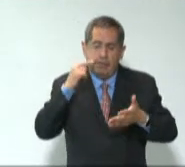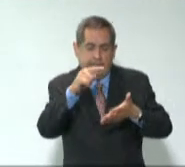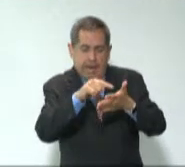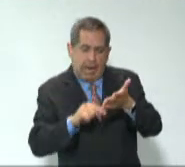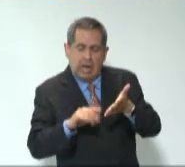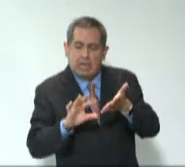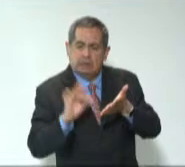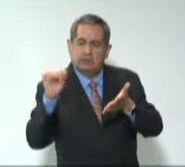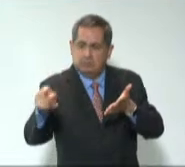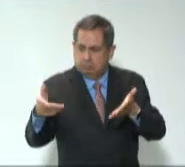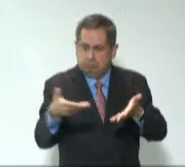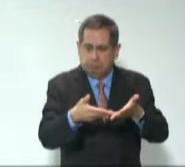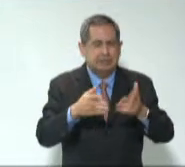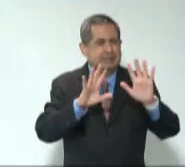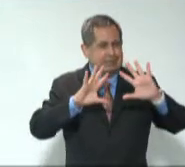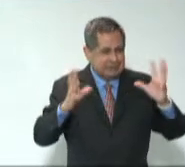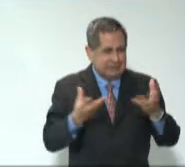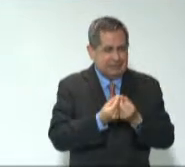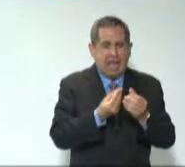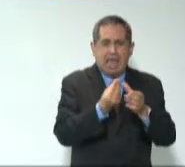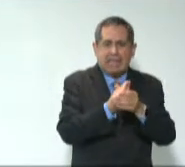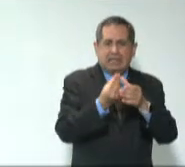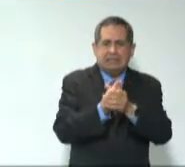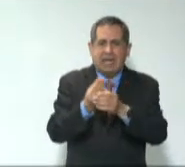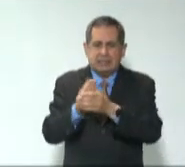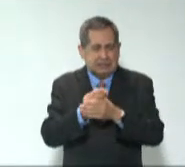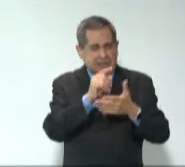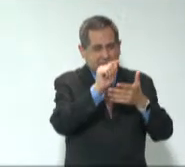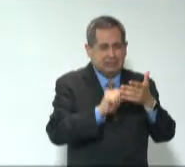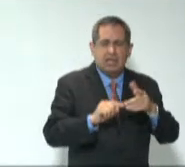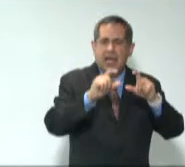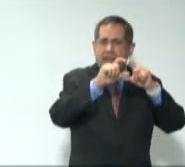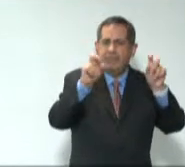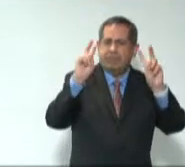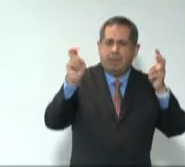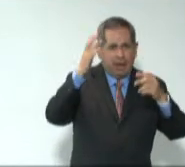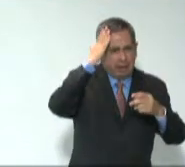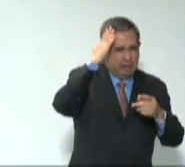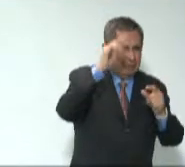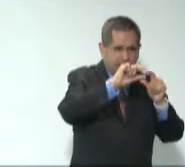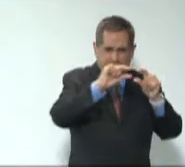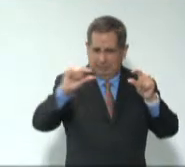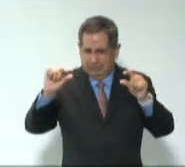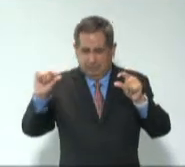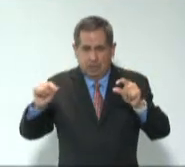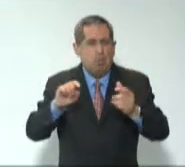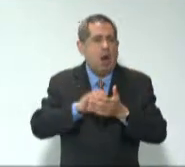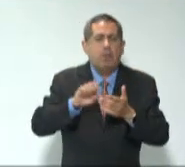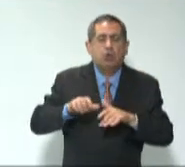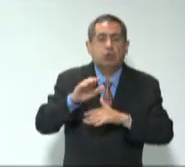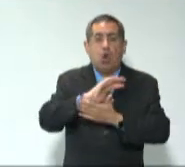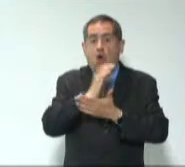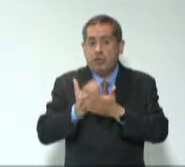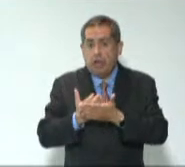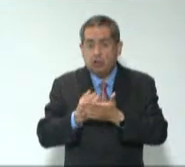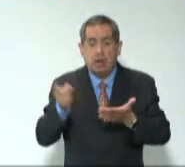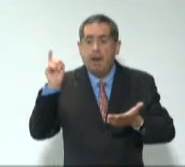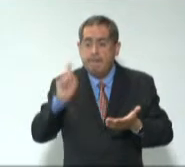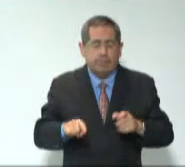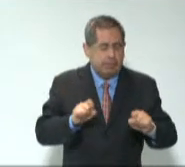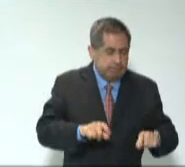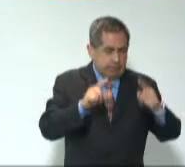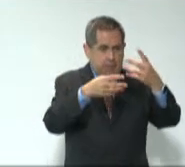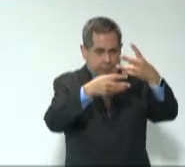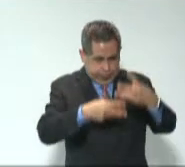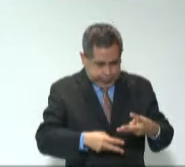ahí y las agrupamos por categorías si yo quiero saber preguntas que se han hecho sobre contratos Pues ya están ahí y están las